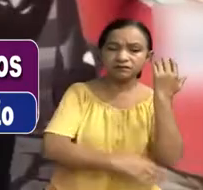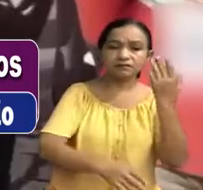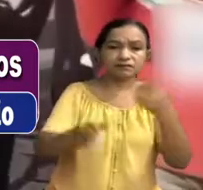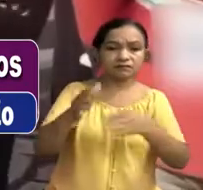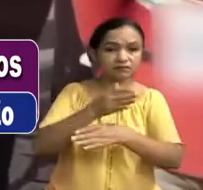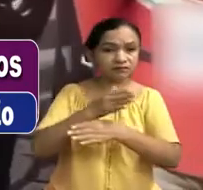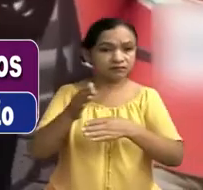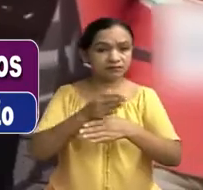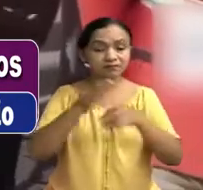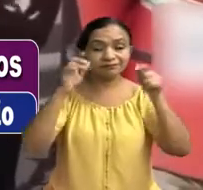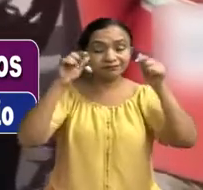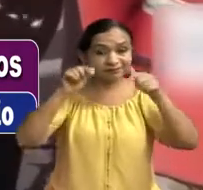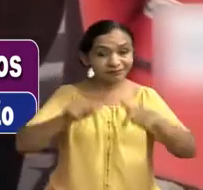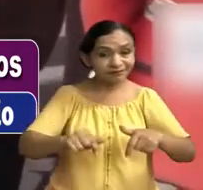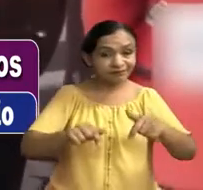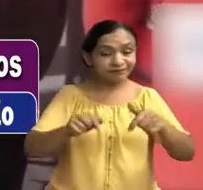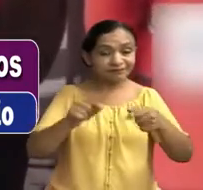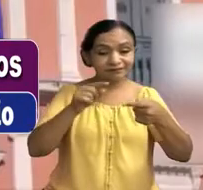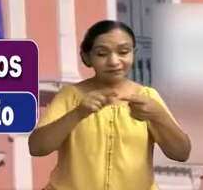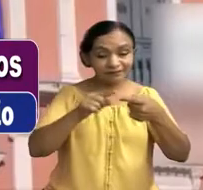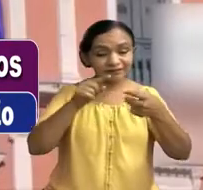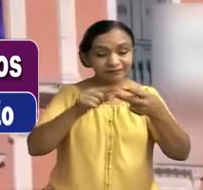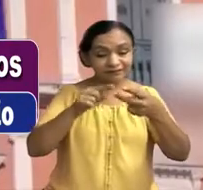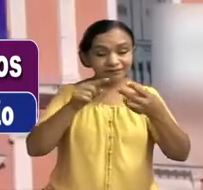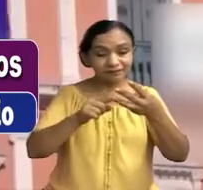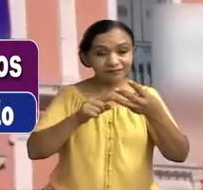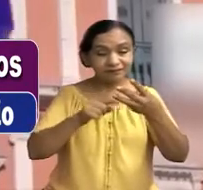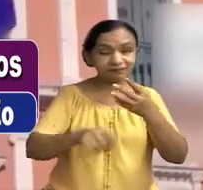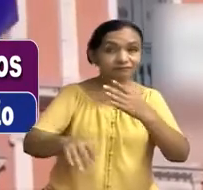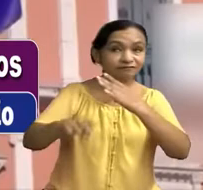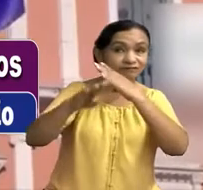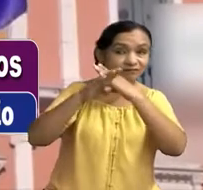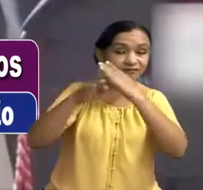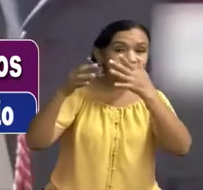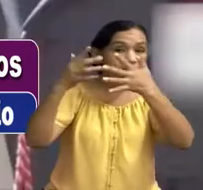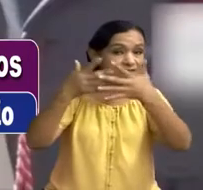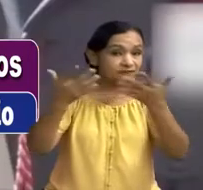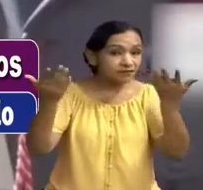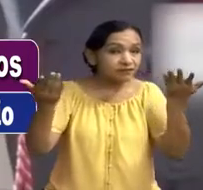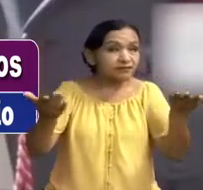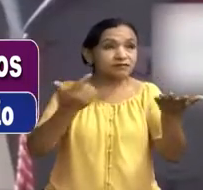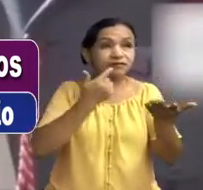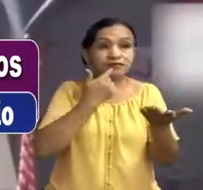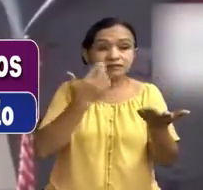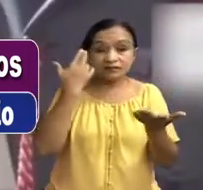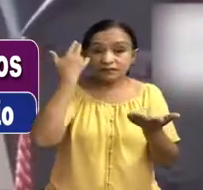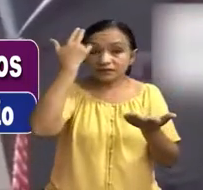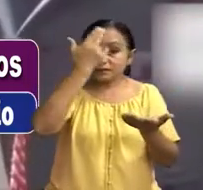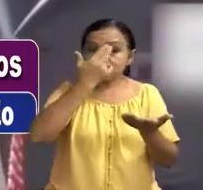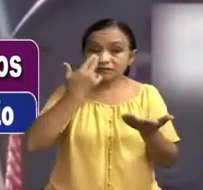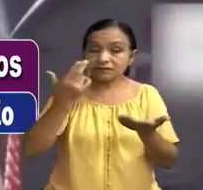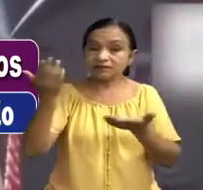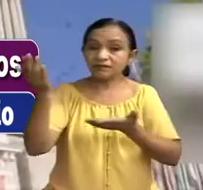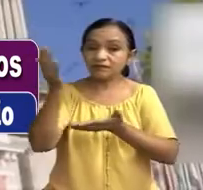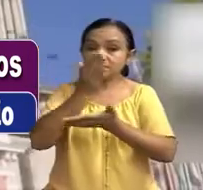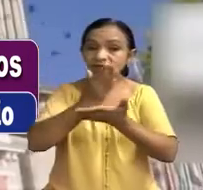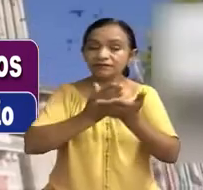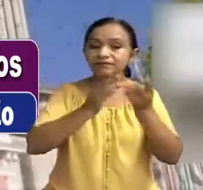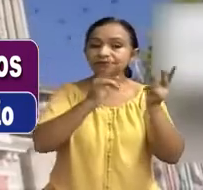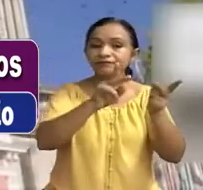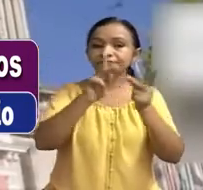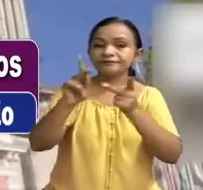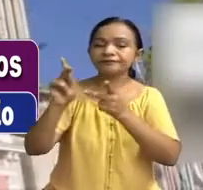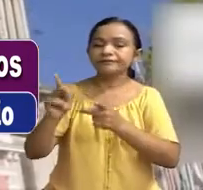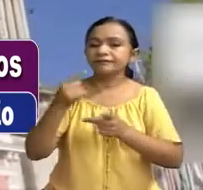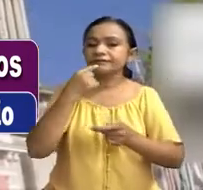que también nosotros le agregamos la lucha contra el imperialismo? ¿Por qué? Y le hago esta consulta porque a veces algunas personas pintan